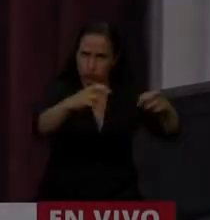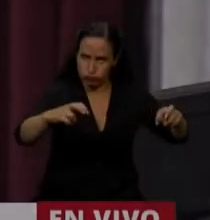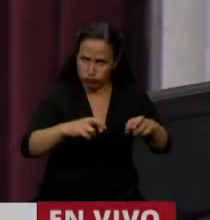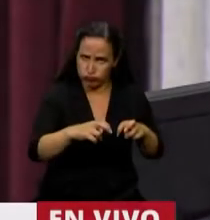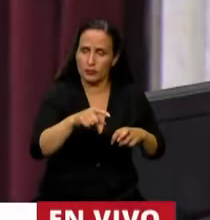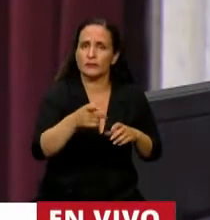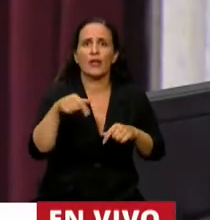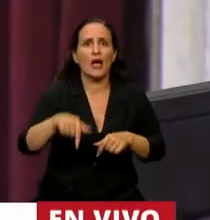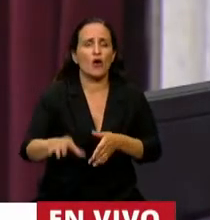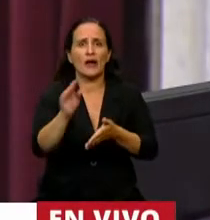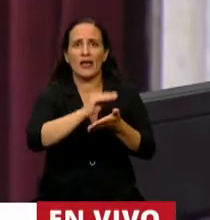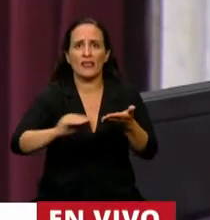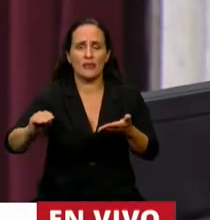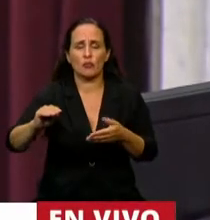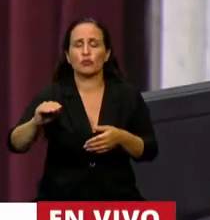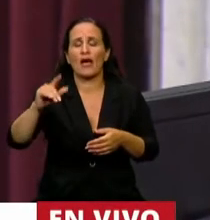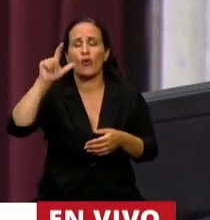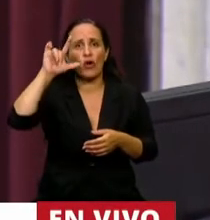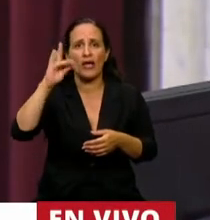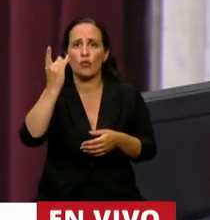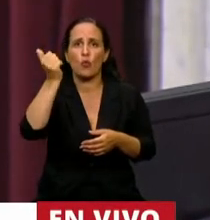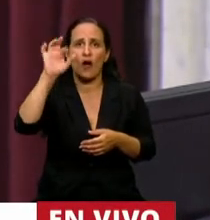tiene la palabra el diputado eduardo fernández